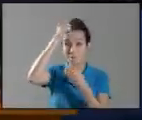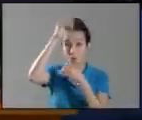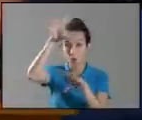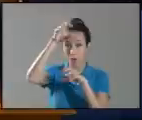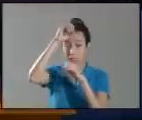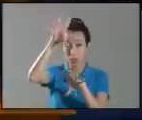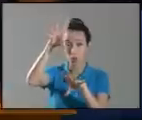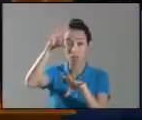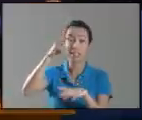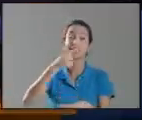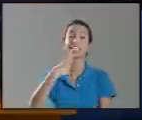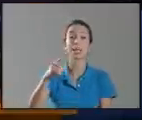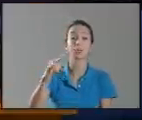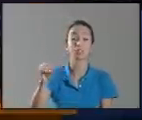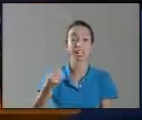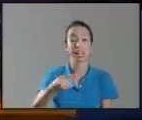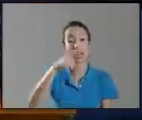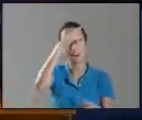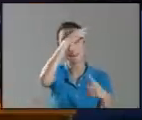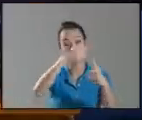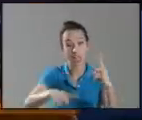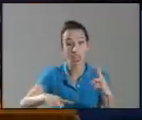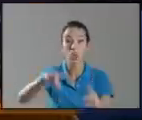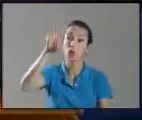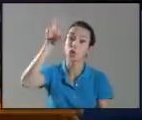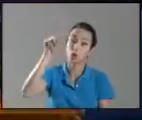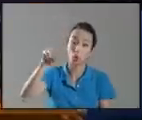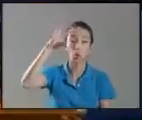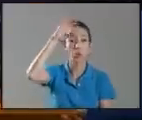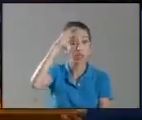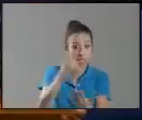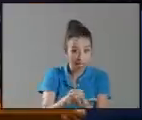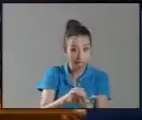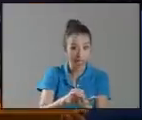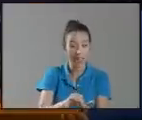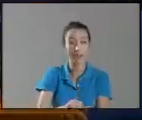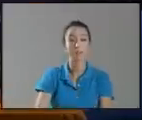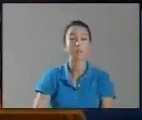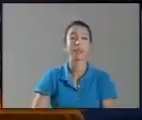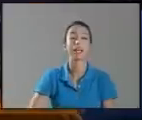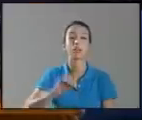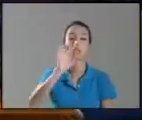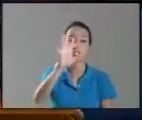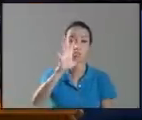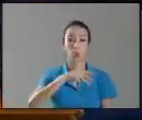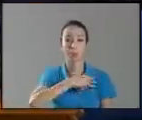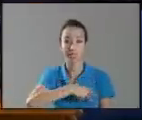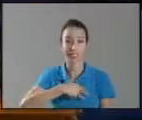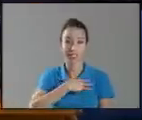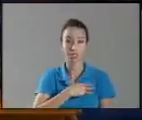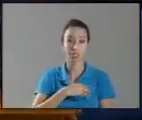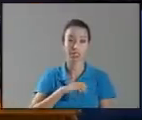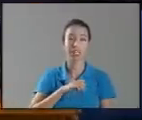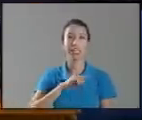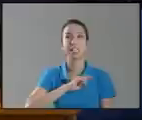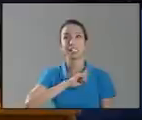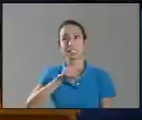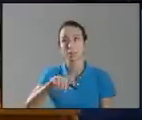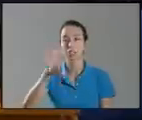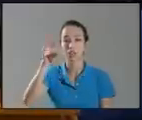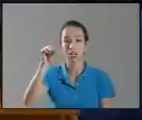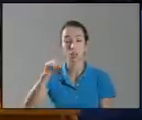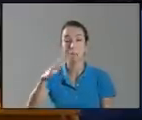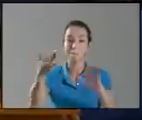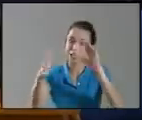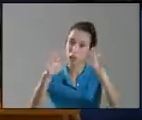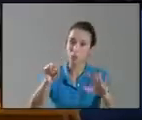algunas organizaciones que representan a la Iglesia Evangélica en Guatemala, diríamos que la mitad de esos